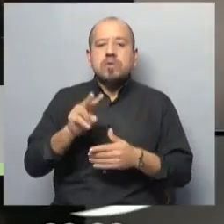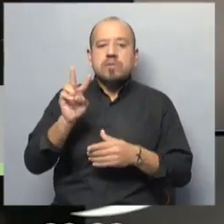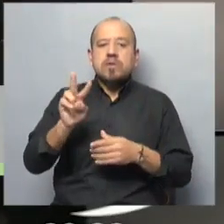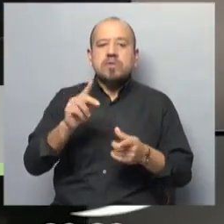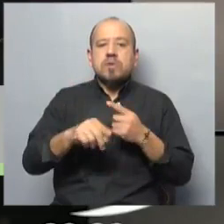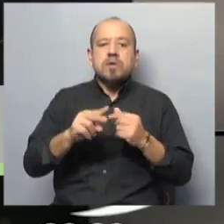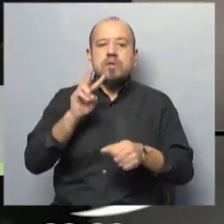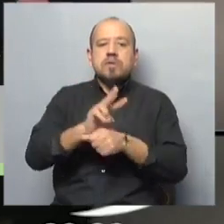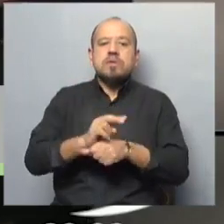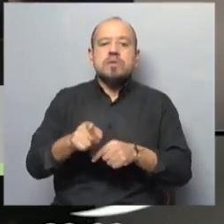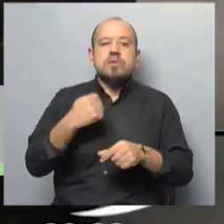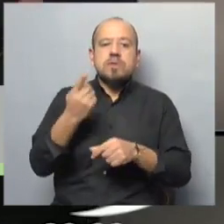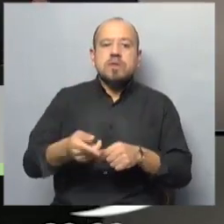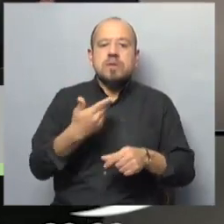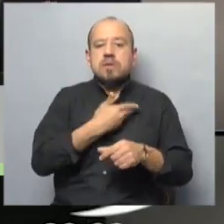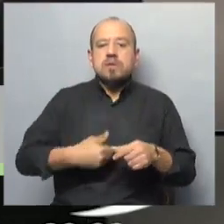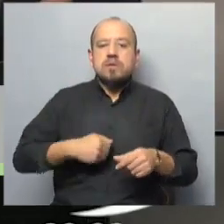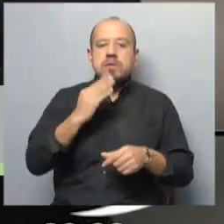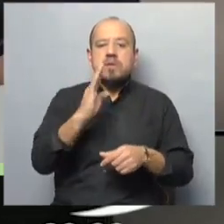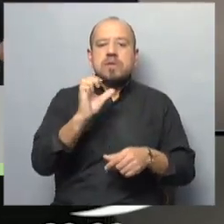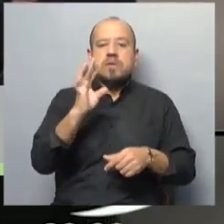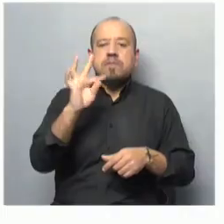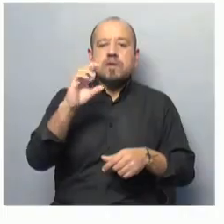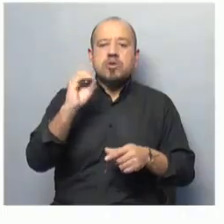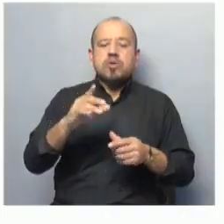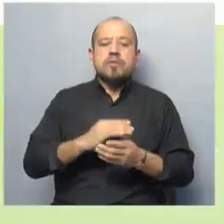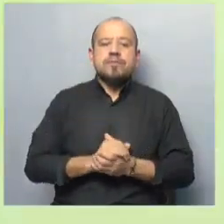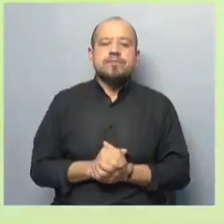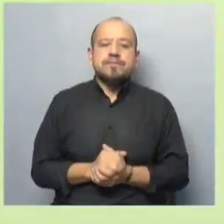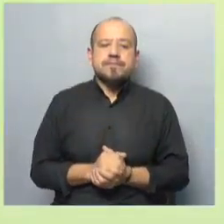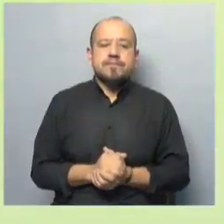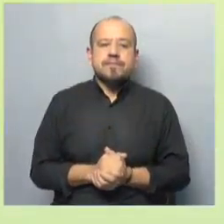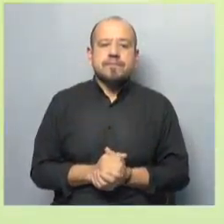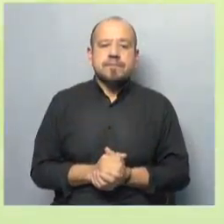la visita que mañana hará el presidente Petro a la zona.